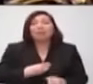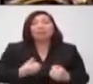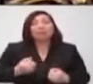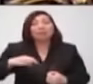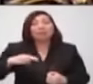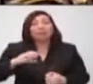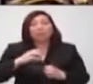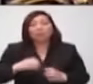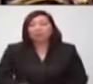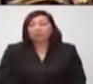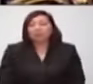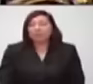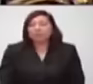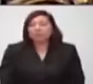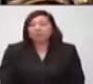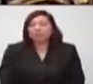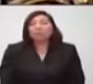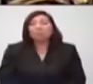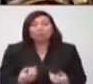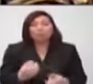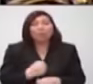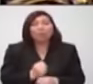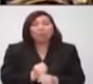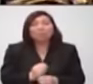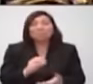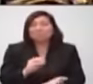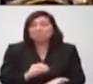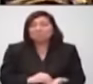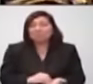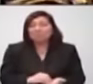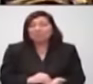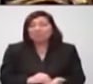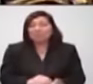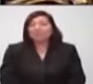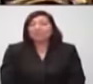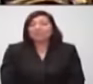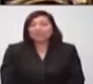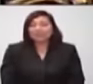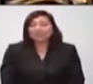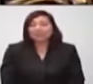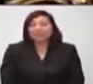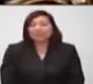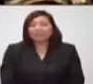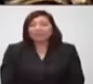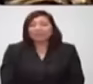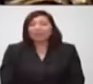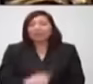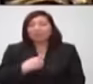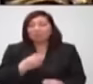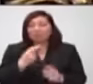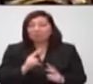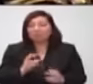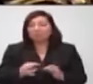Transportes y Comunicaciones. En fin, hay muchas obras más al respecto que en el discurso del señor Guzmán lo vamos a poder